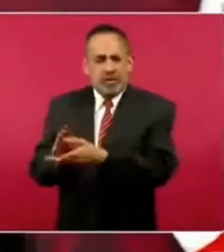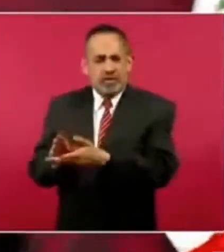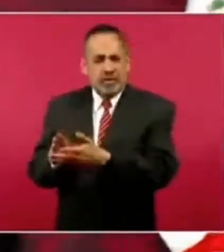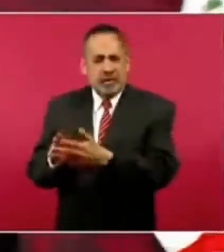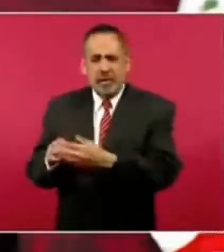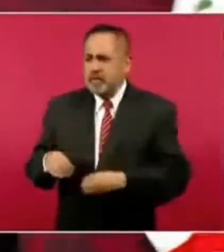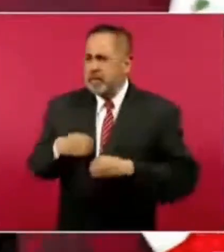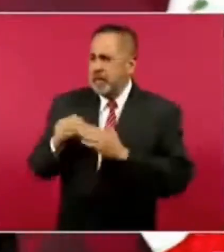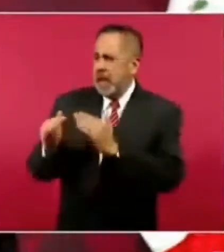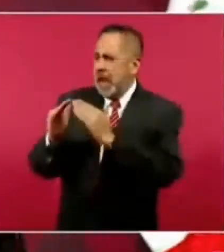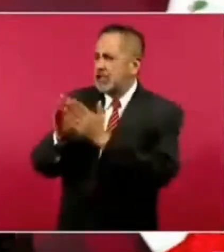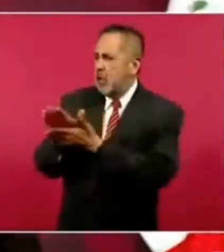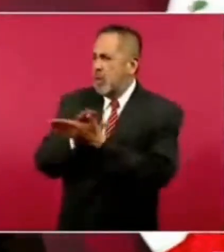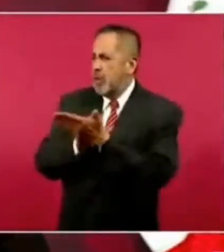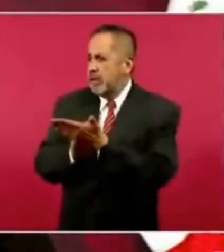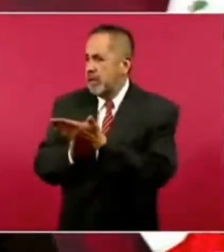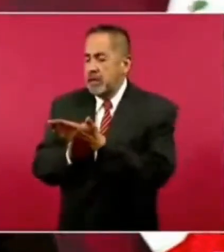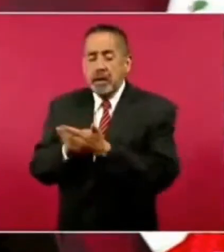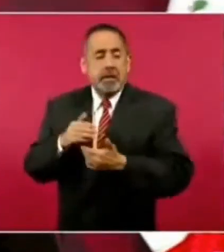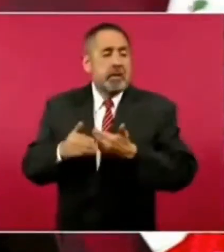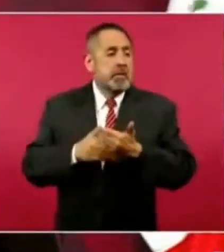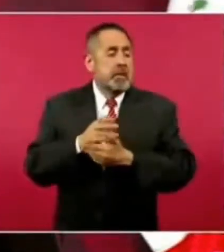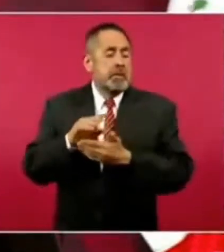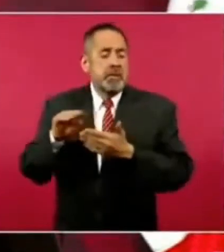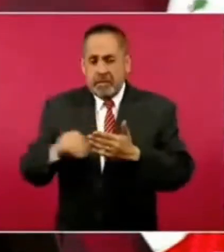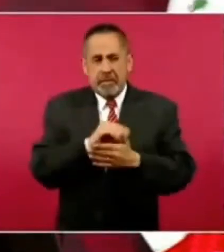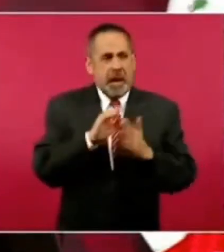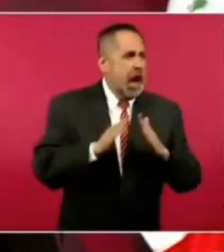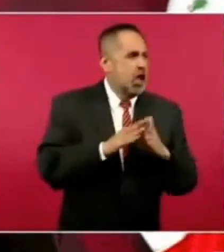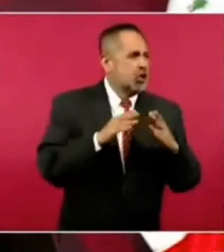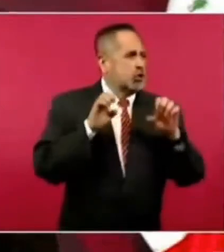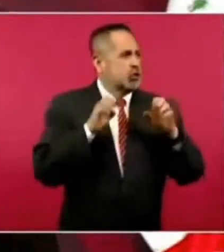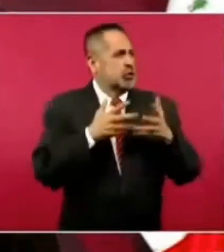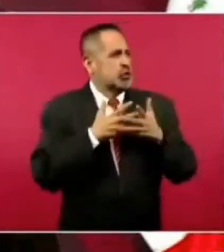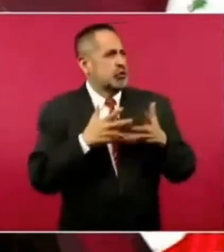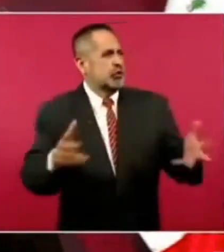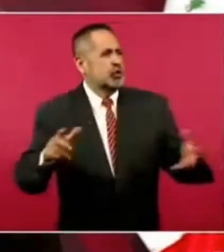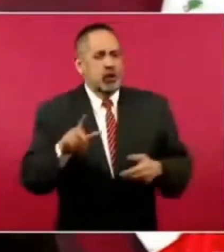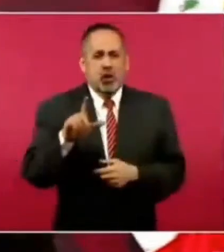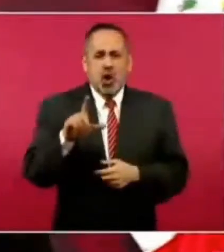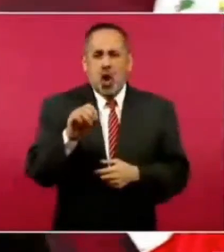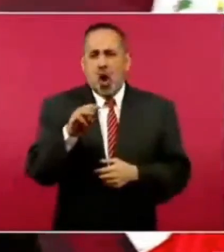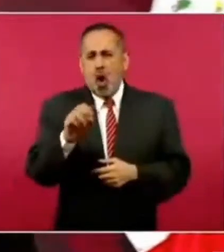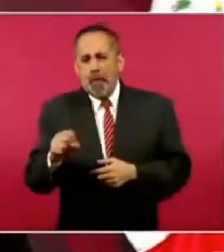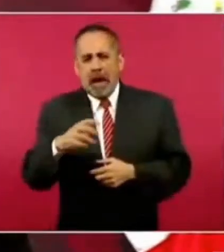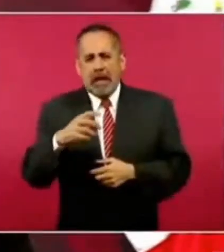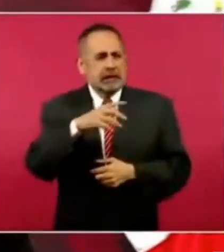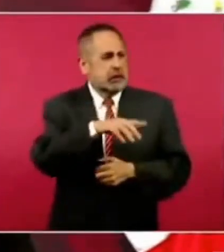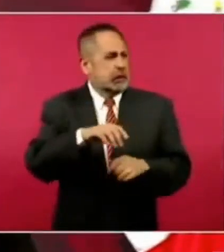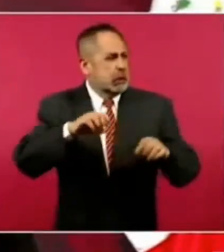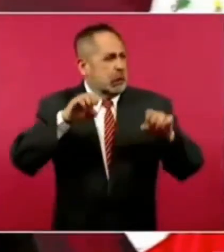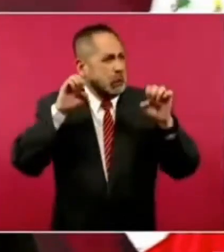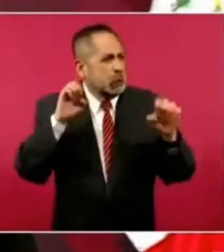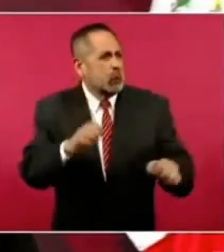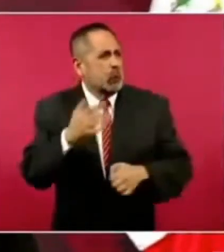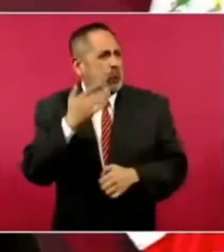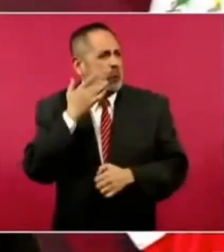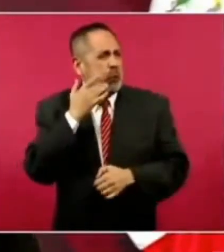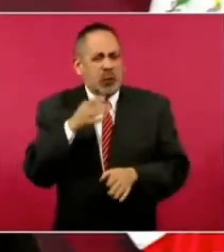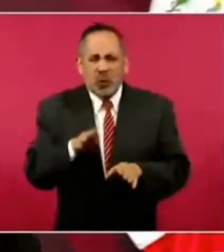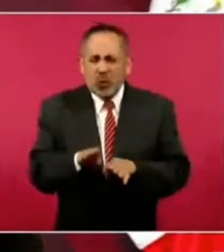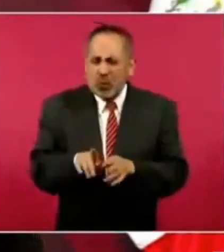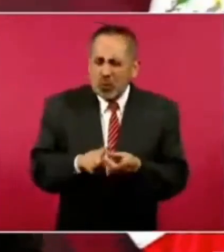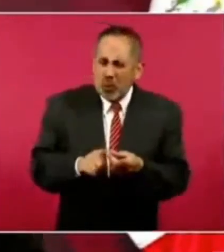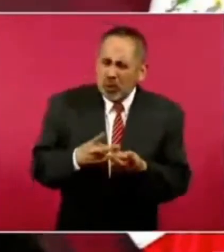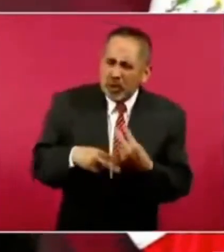acabara en una residencia en Las Lomas o en departamentos de gran lujo